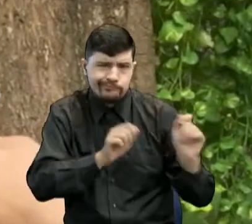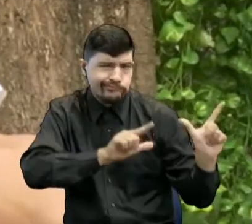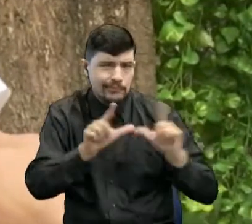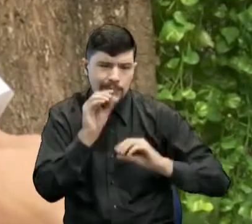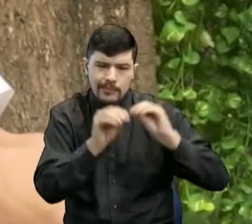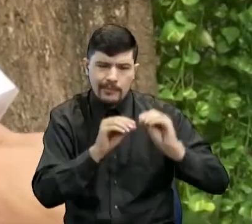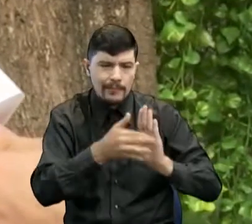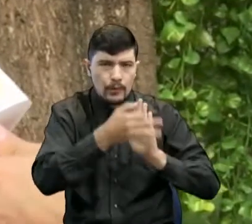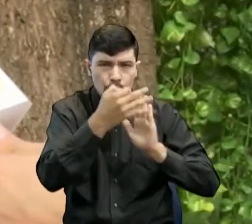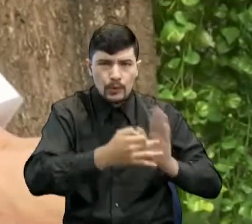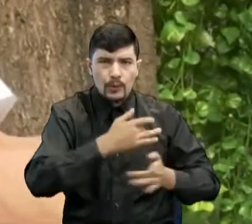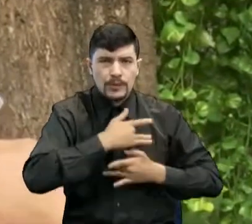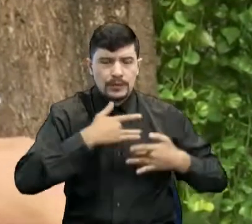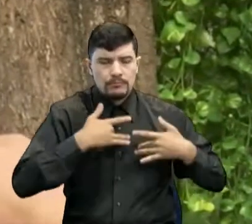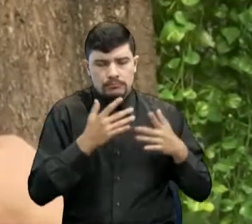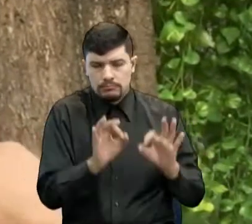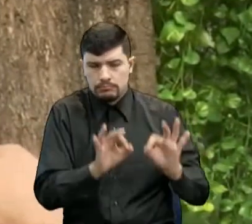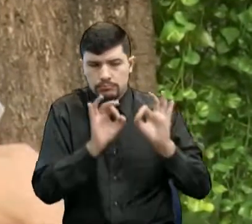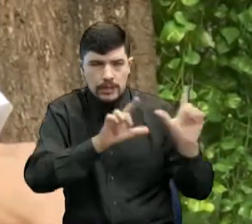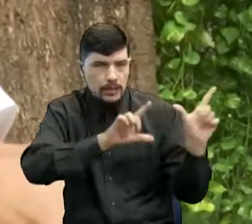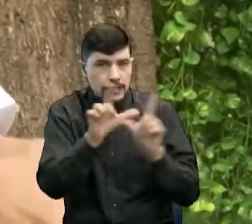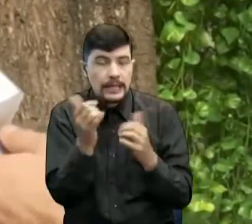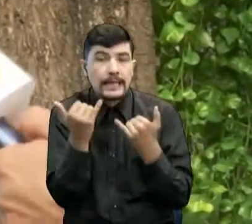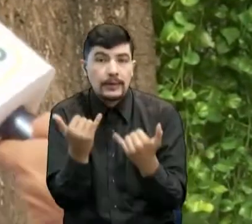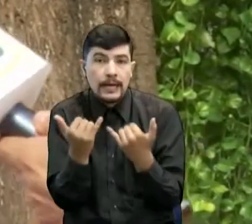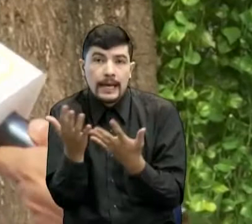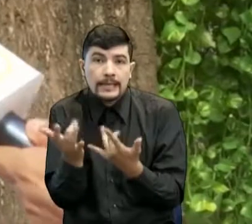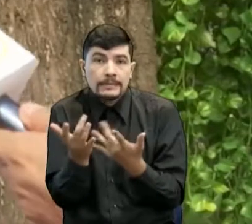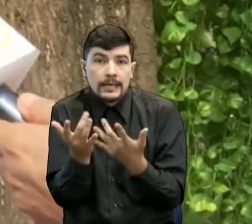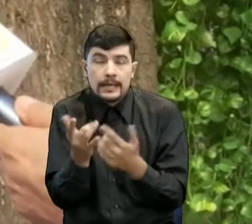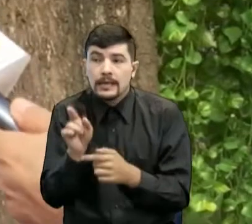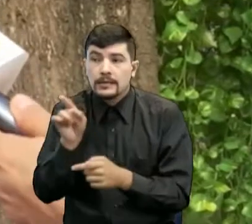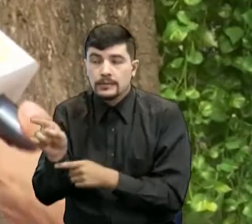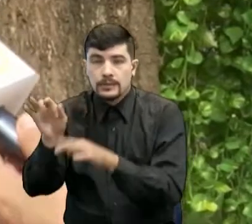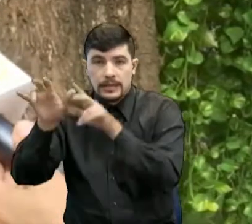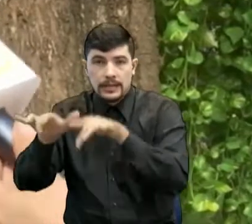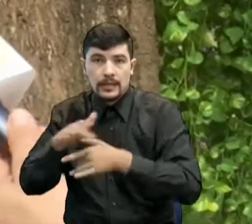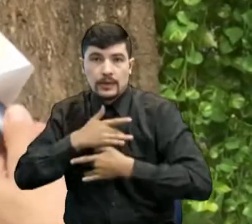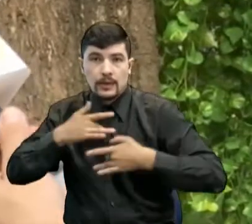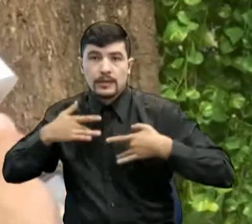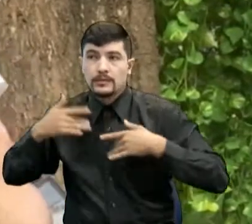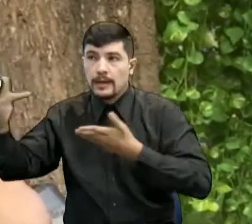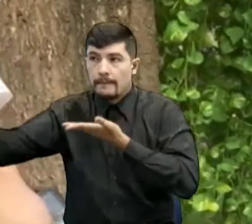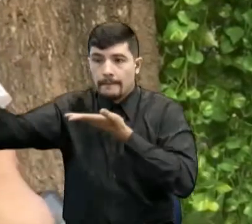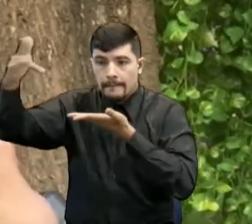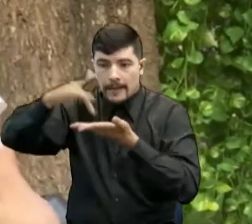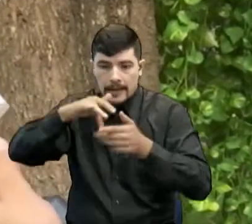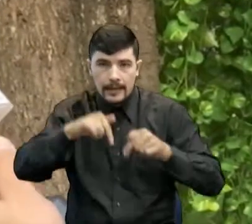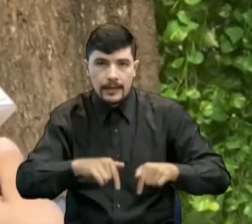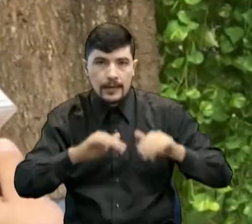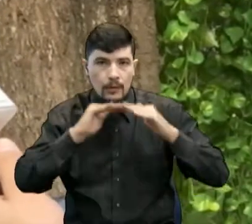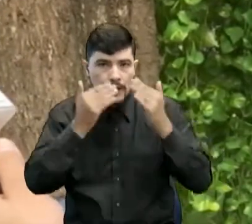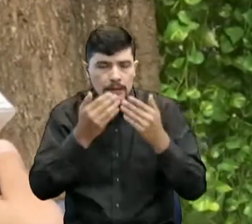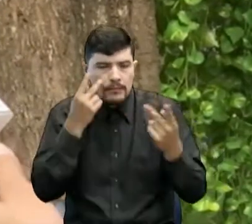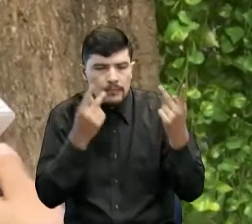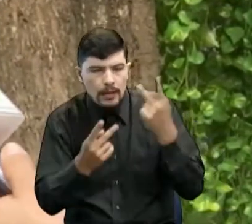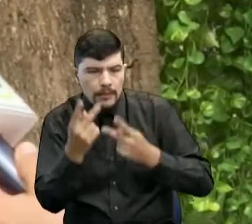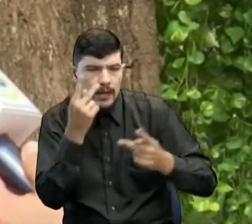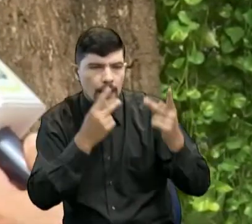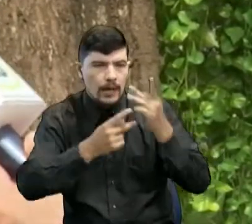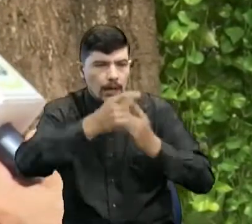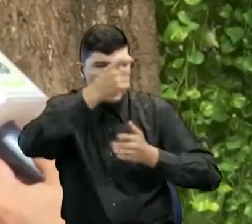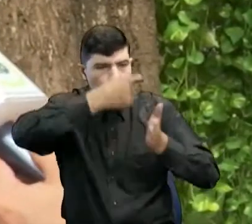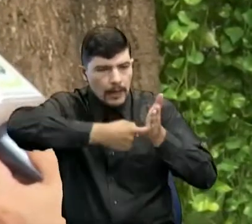de tener nuestra propia visita aquí a las instalaciones del Andino Bilingüe para hacer un ajuste o si